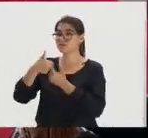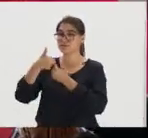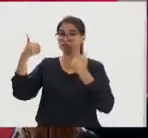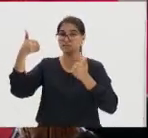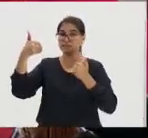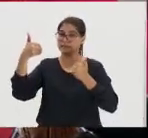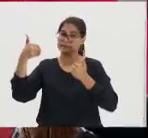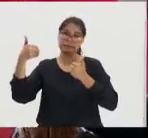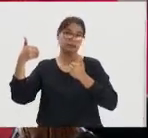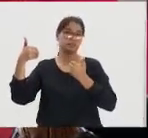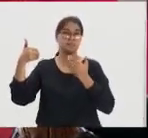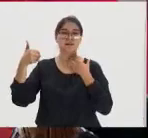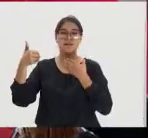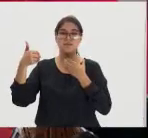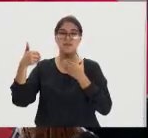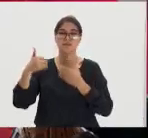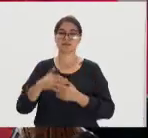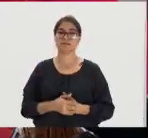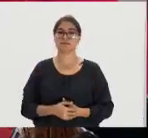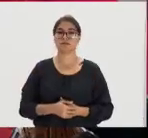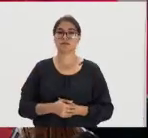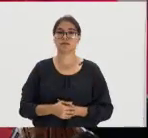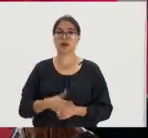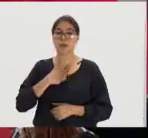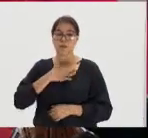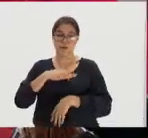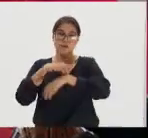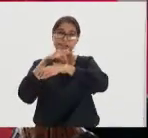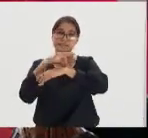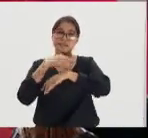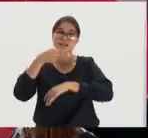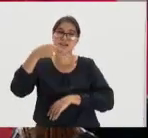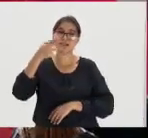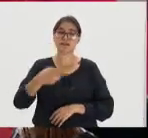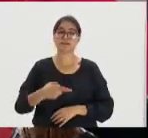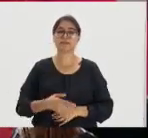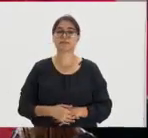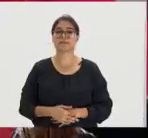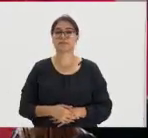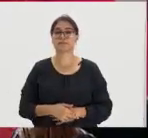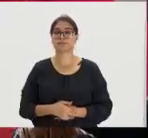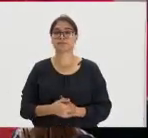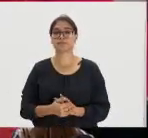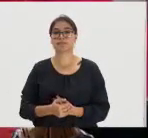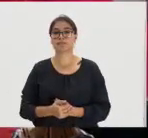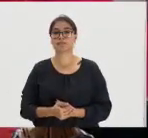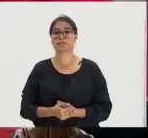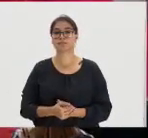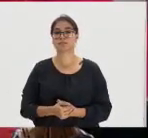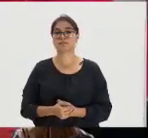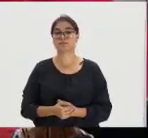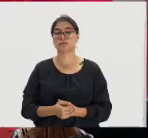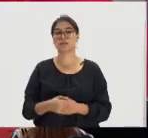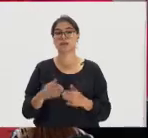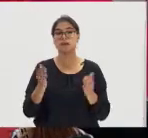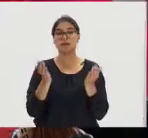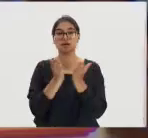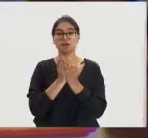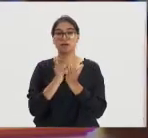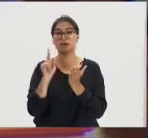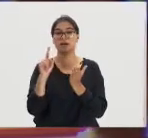Porque no hemos muerto a la carne. La palabra del Señor, si me acompaña una vez más, no solo en Santiago, sino en